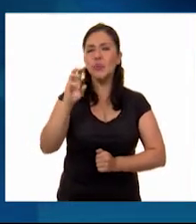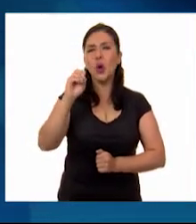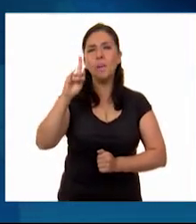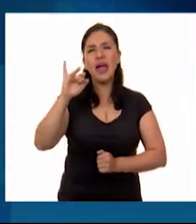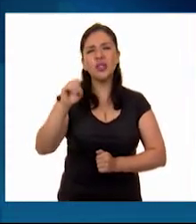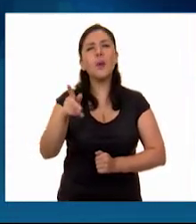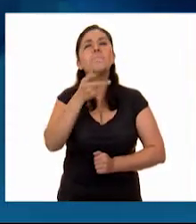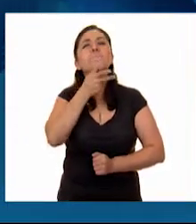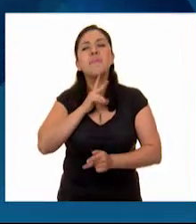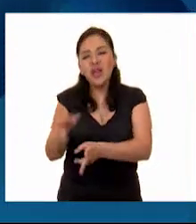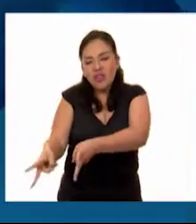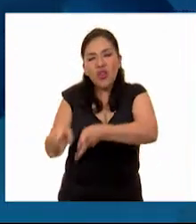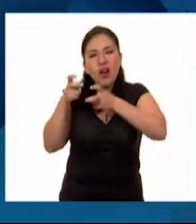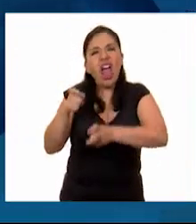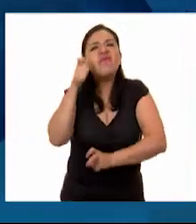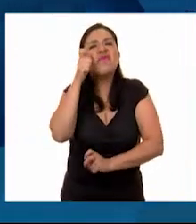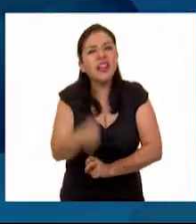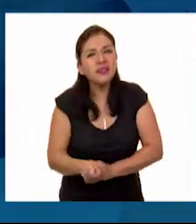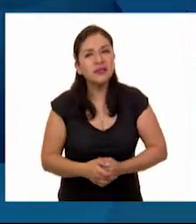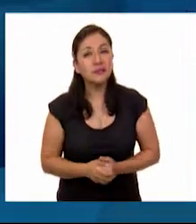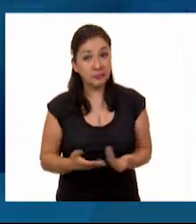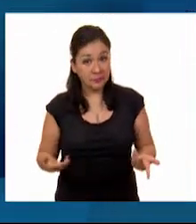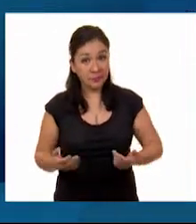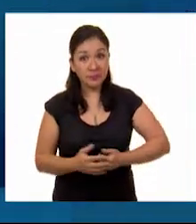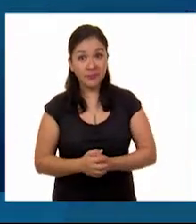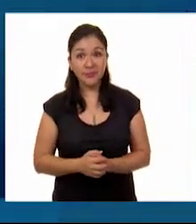petrolera? ¿Listas?